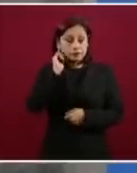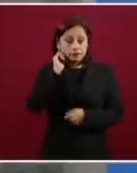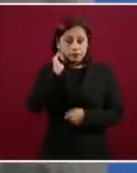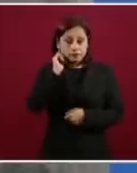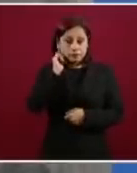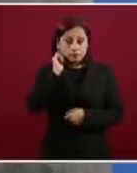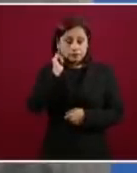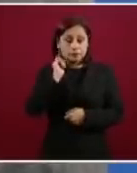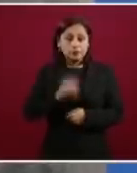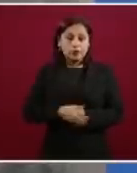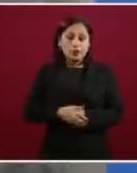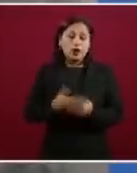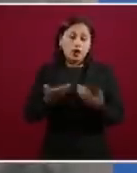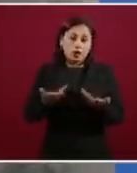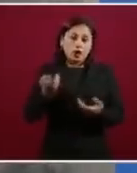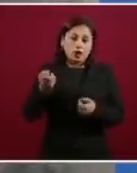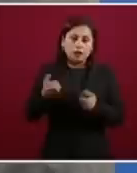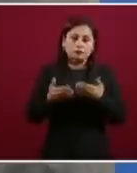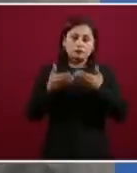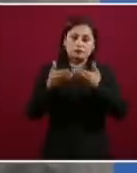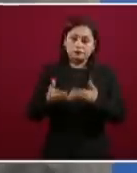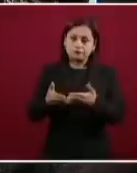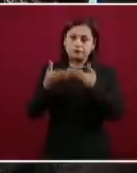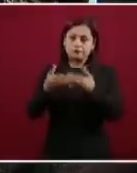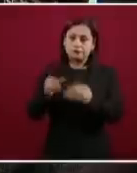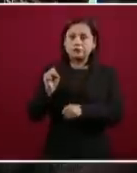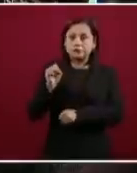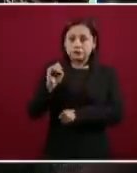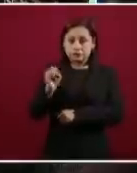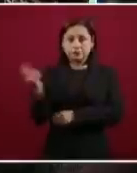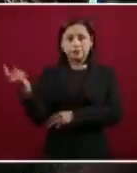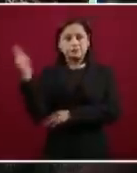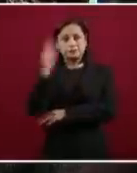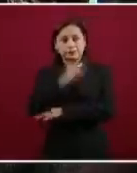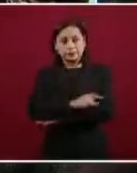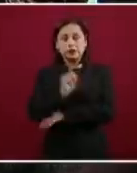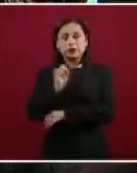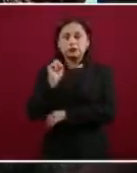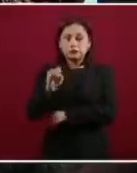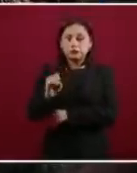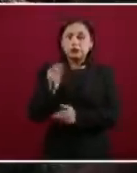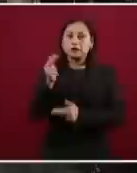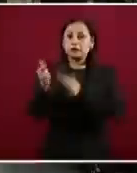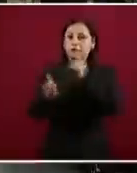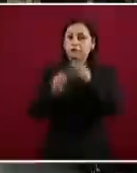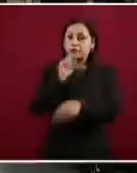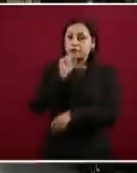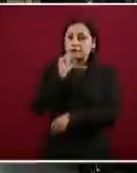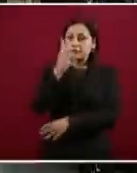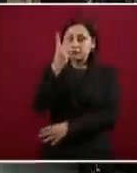Entonces, sí es utilizar los puertos, los aeropuertos y el tren.